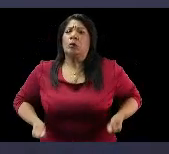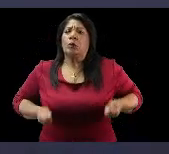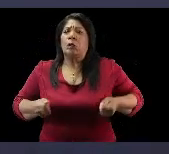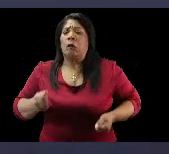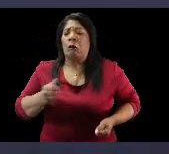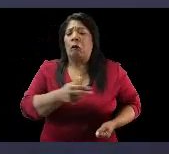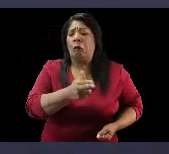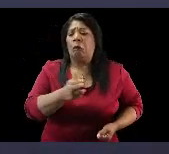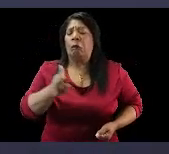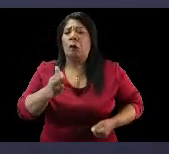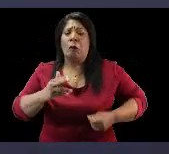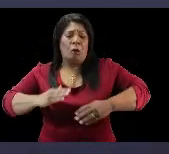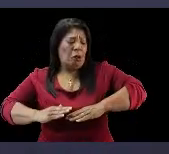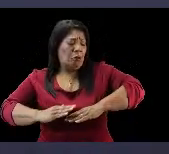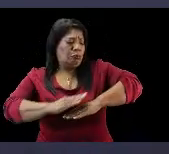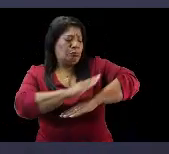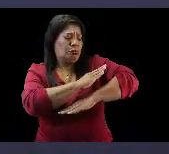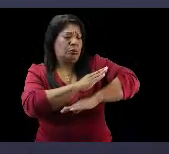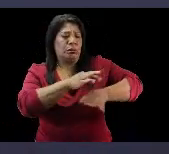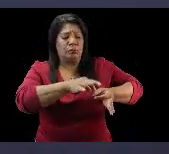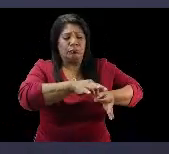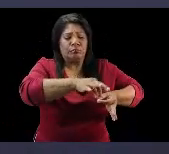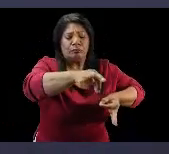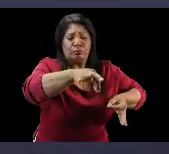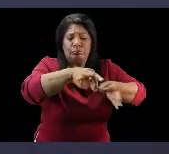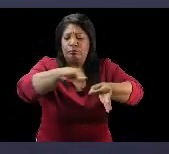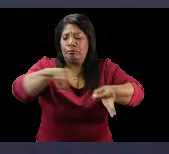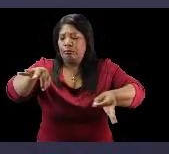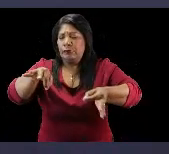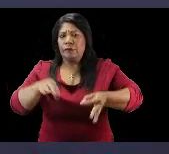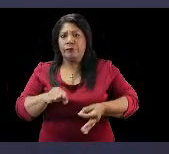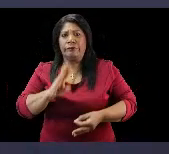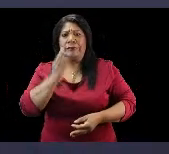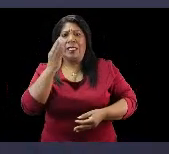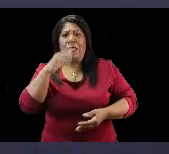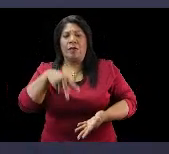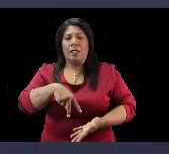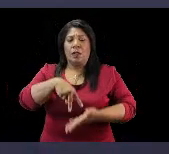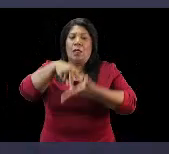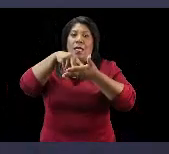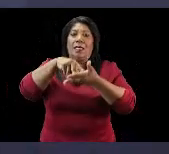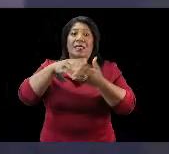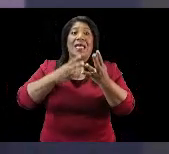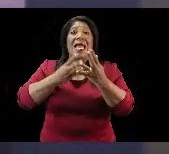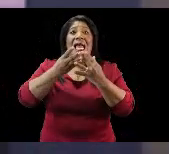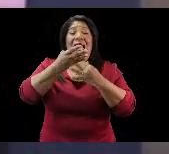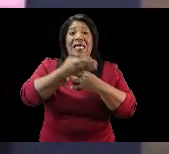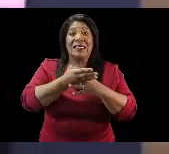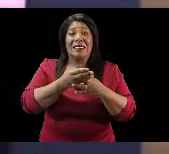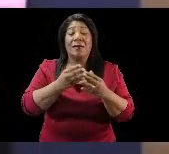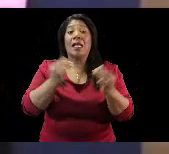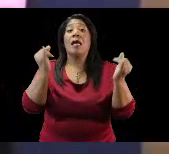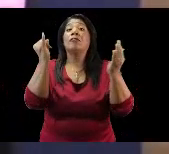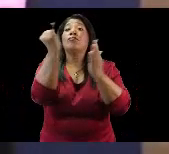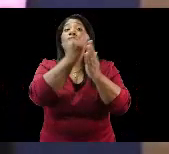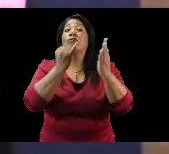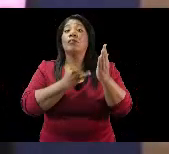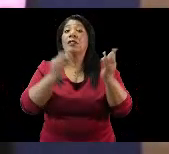de rueda, la rampa, la medida del baño, el ascensor. No, accesibilidad bajo un